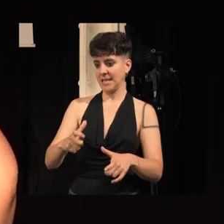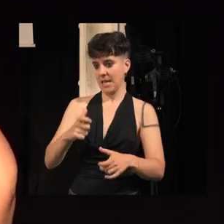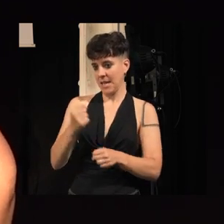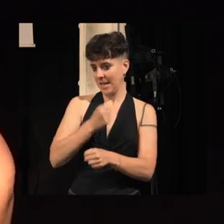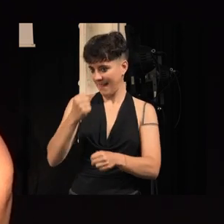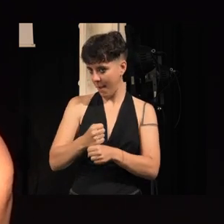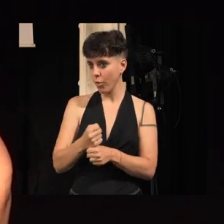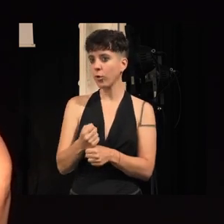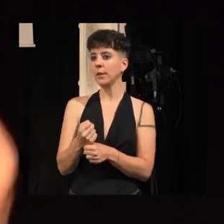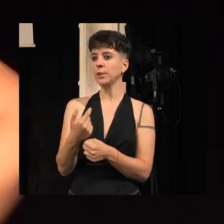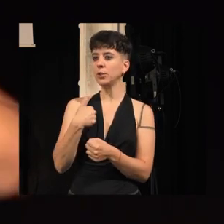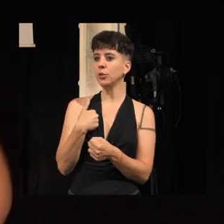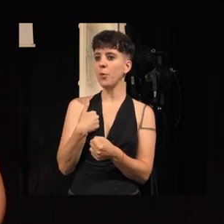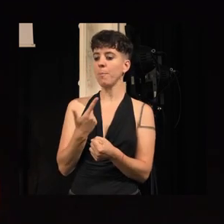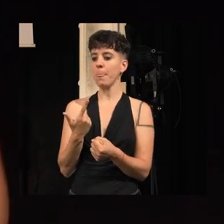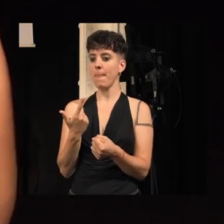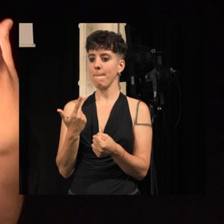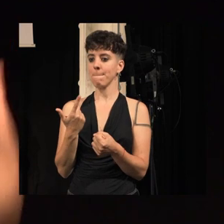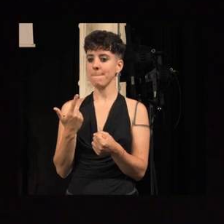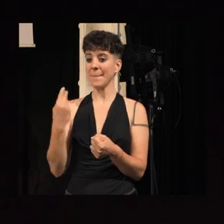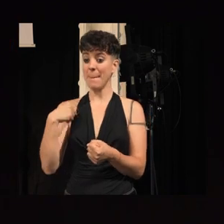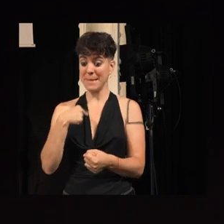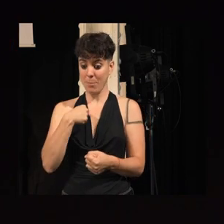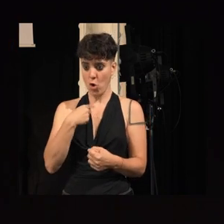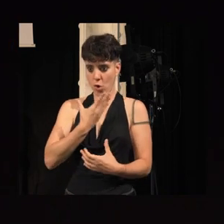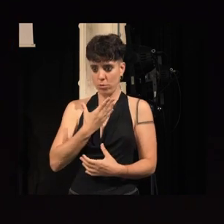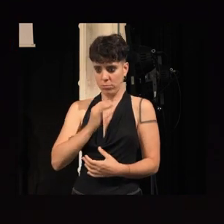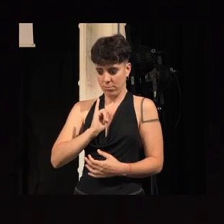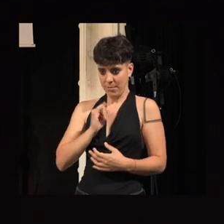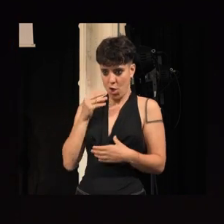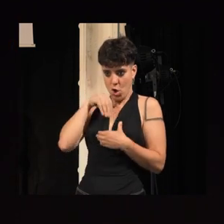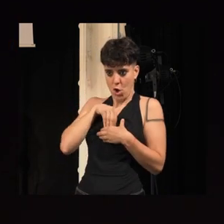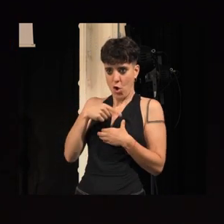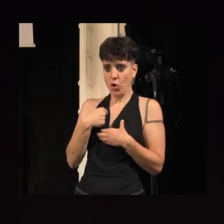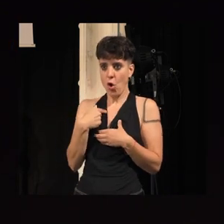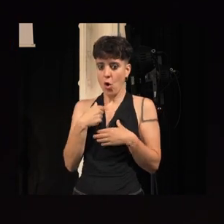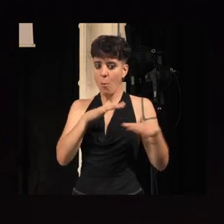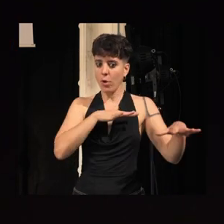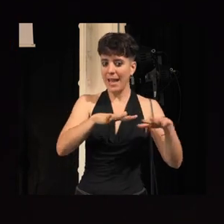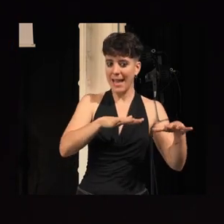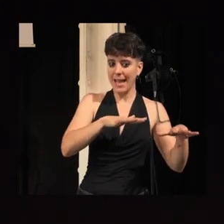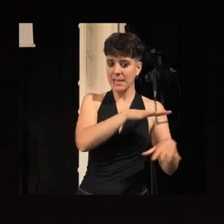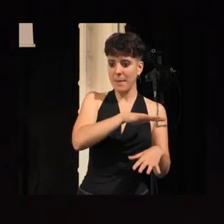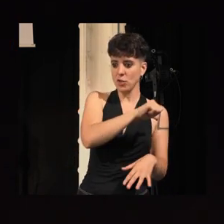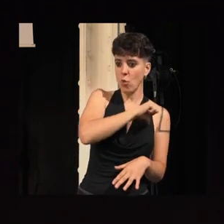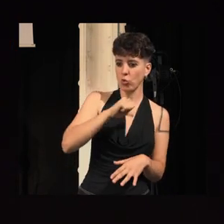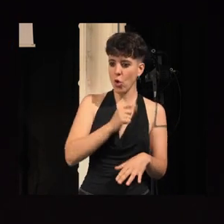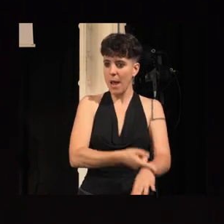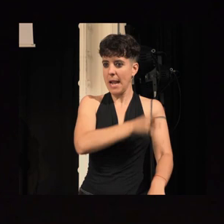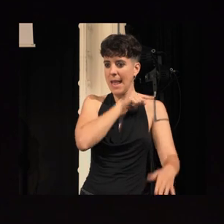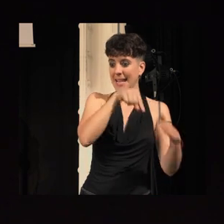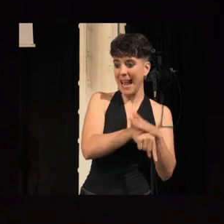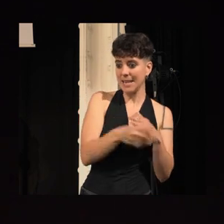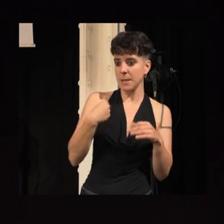¿O cómo puedo yo compaginar en un mismo yo mi militancia en espacios autónomos más radicales con esta suerte